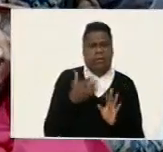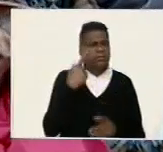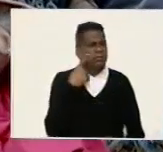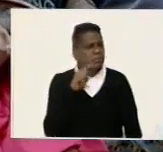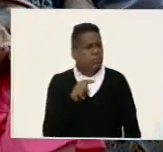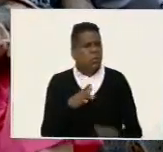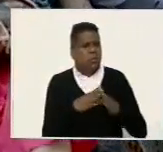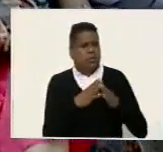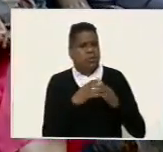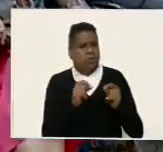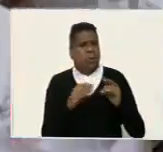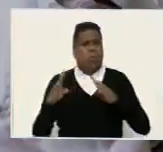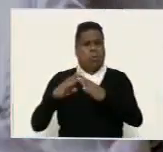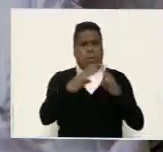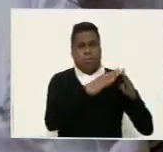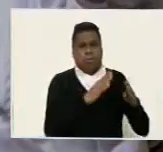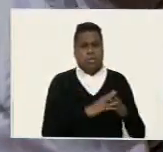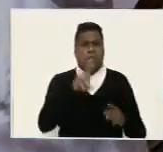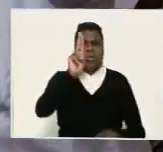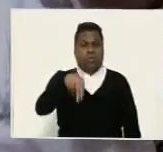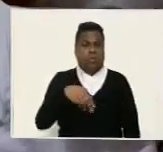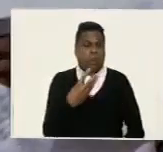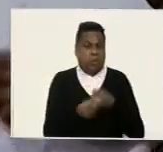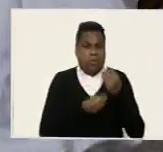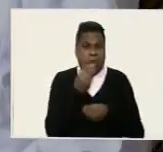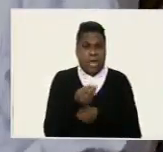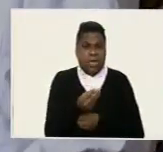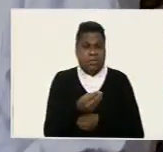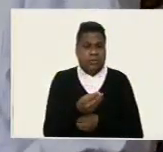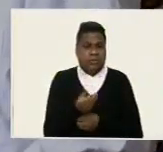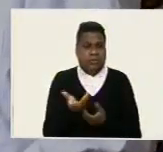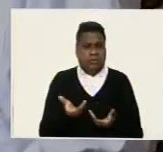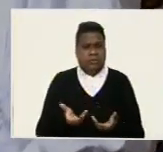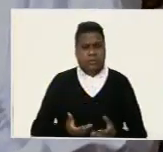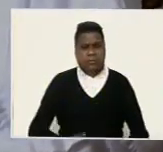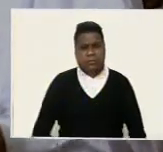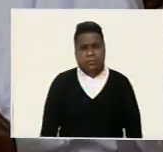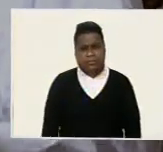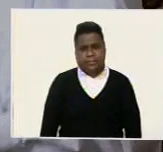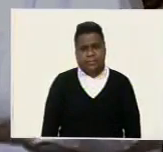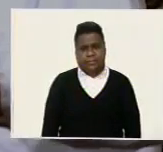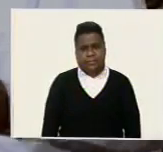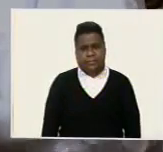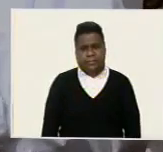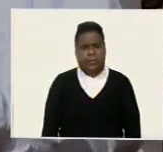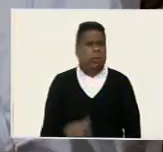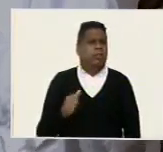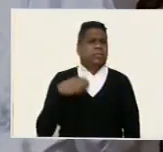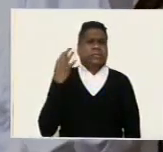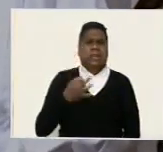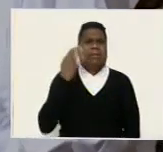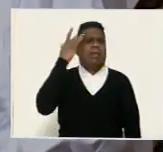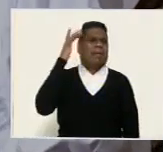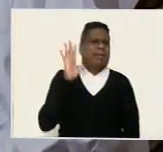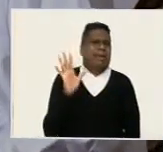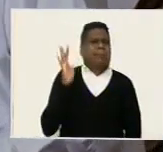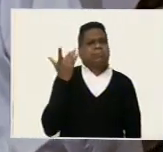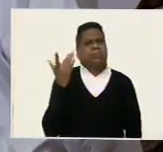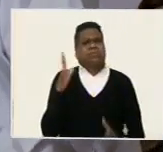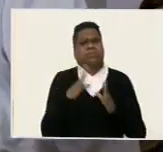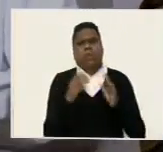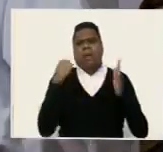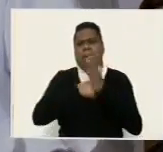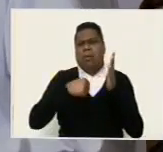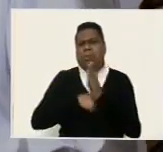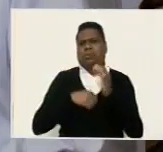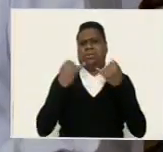de los comuneros, que nunca los nombran los historiadores centranos. Todo el tiempo creen que es que las luchas por la independencia